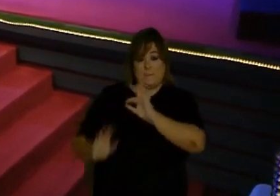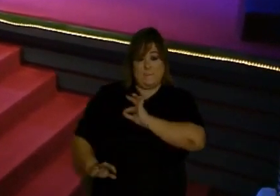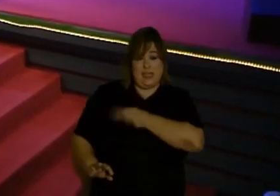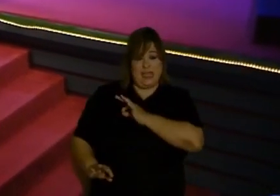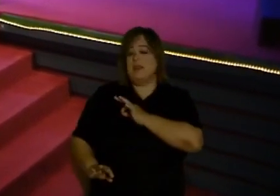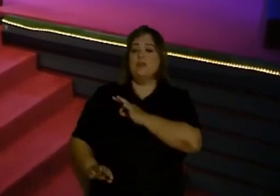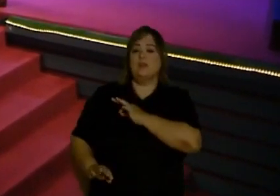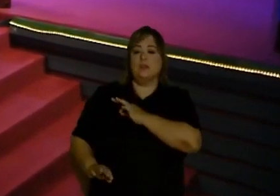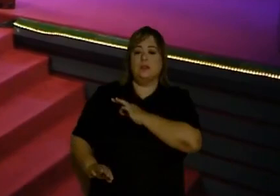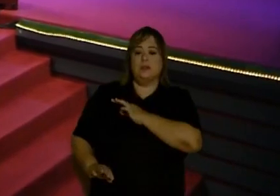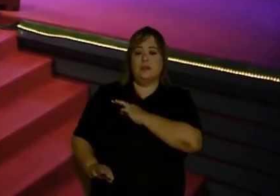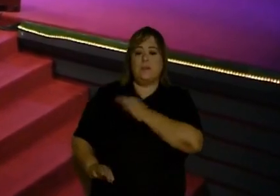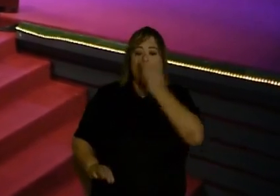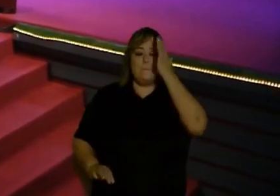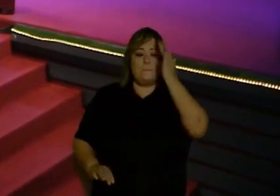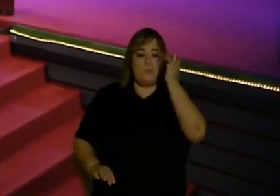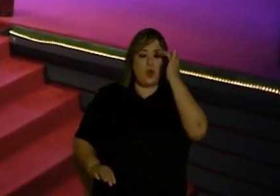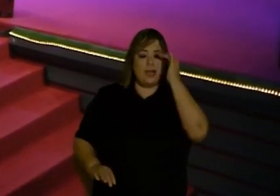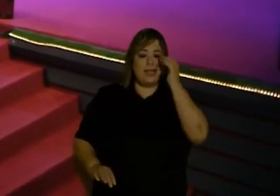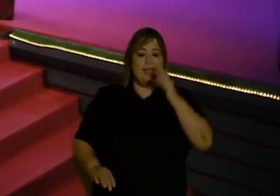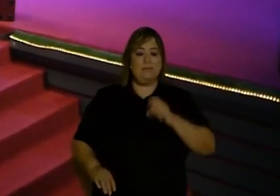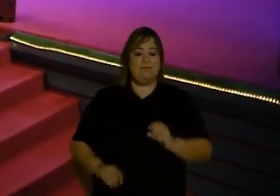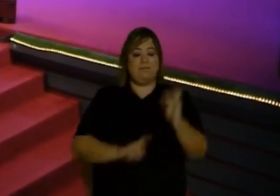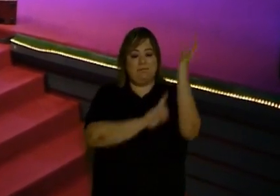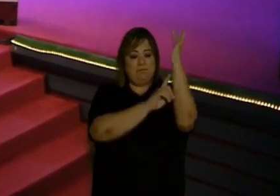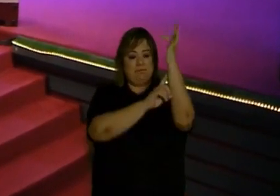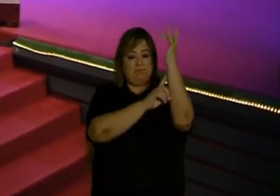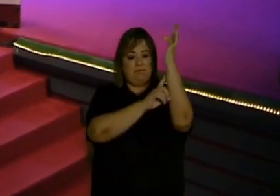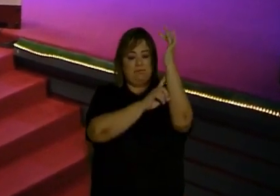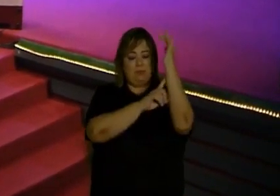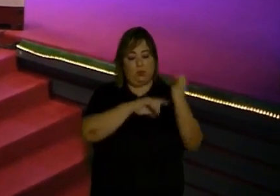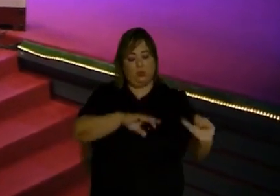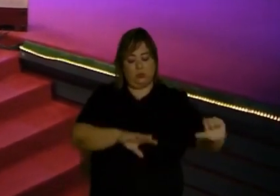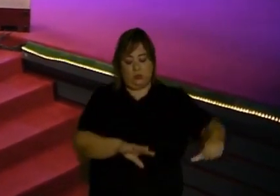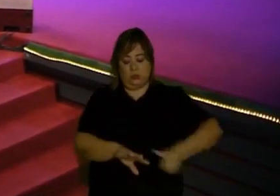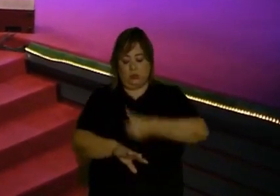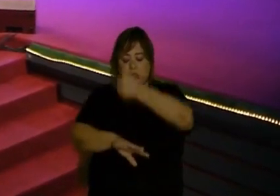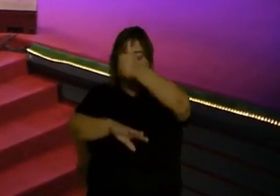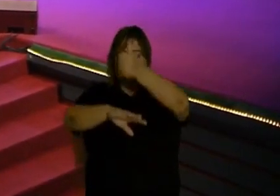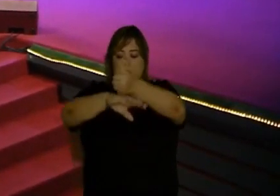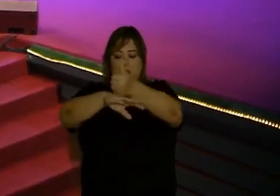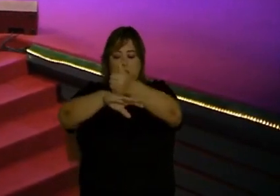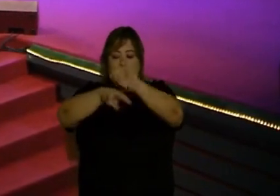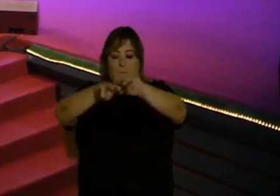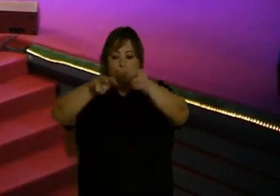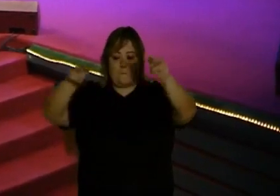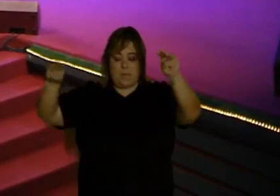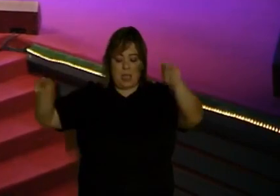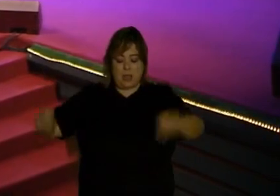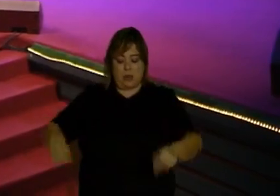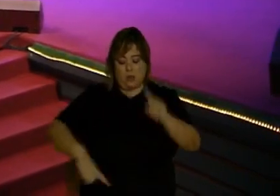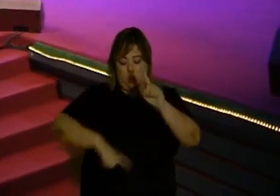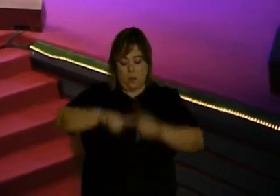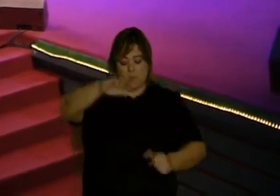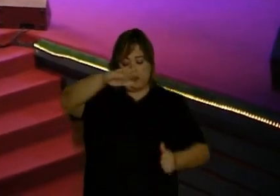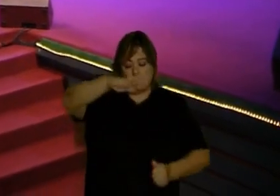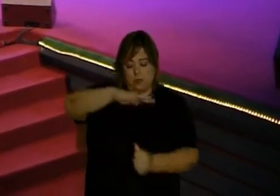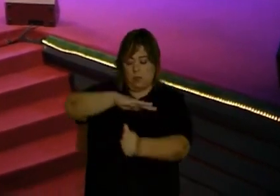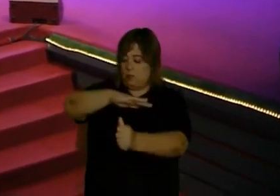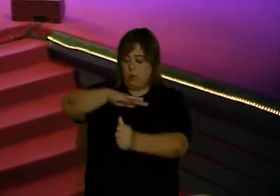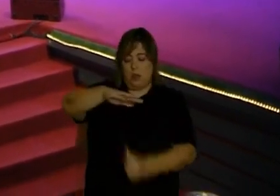ocultar la luz de debajo de la mesa. Hay que ponerla encima y va a alumbrar a todos los que están en casa.